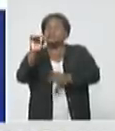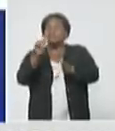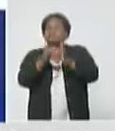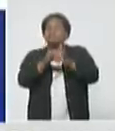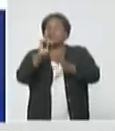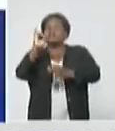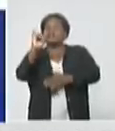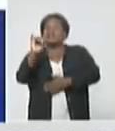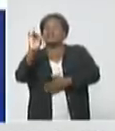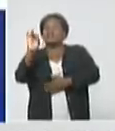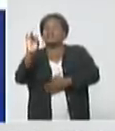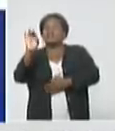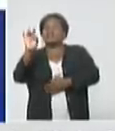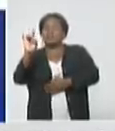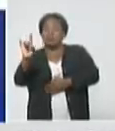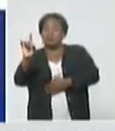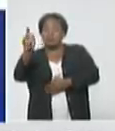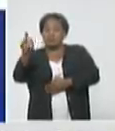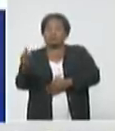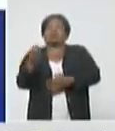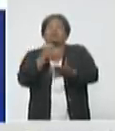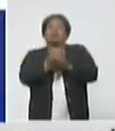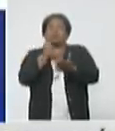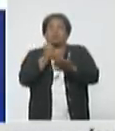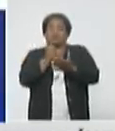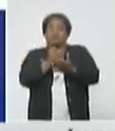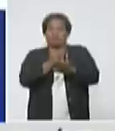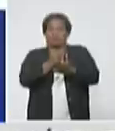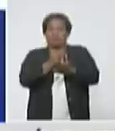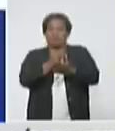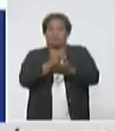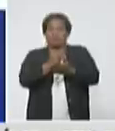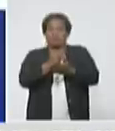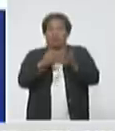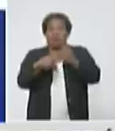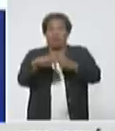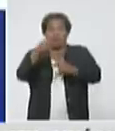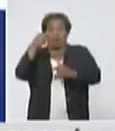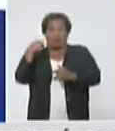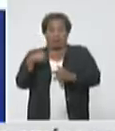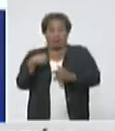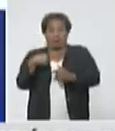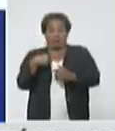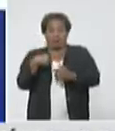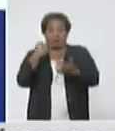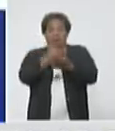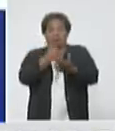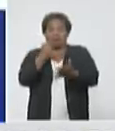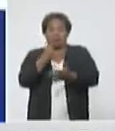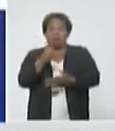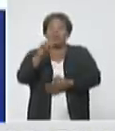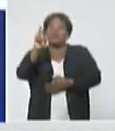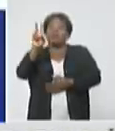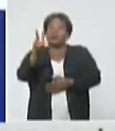6.679 casos confirmados, ya que en el día de ayer se confirmaron